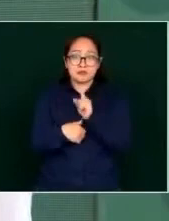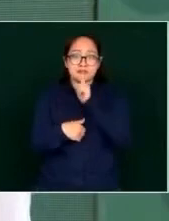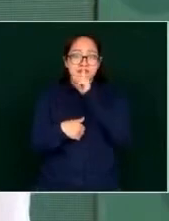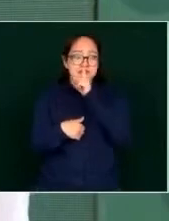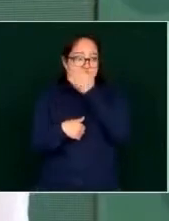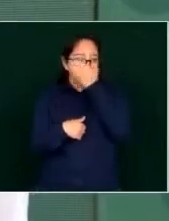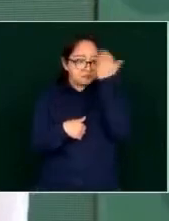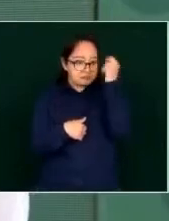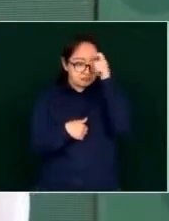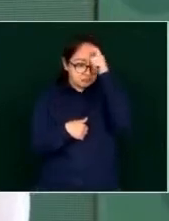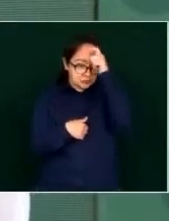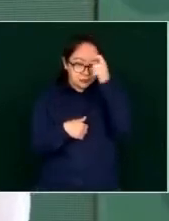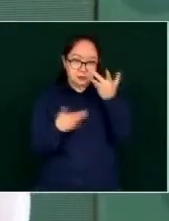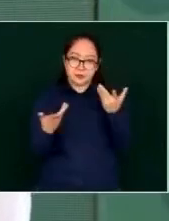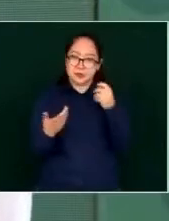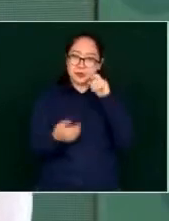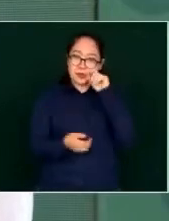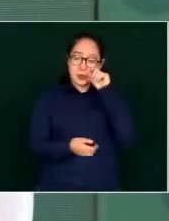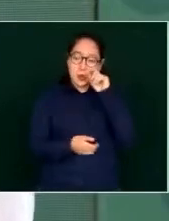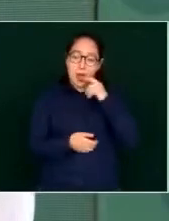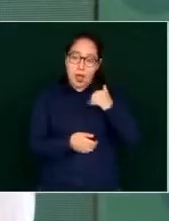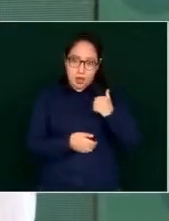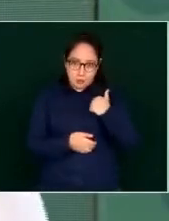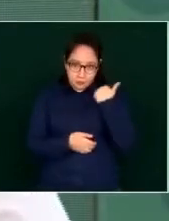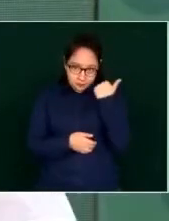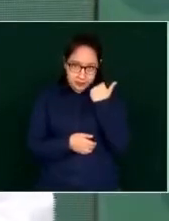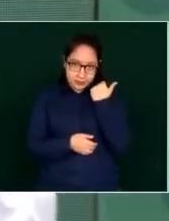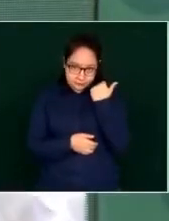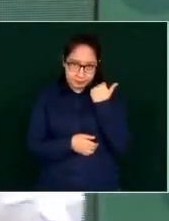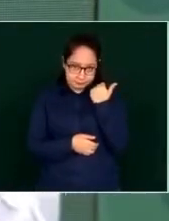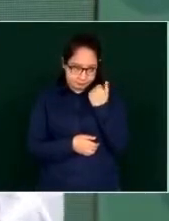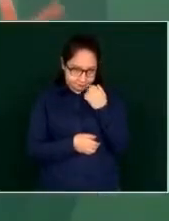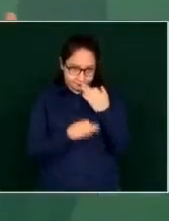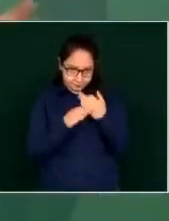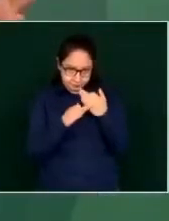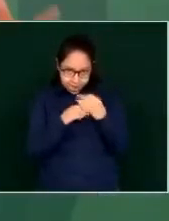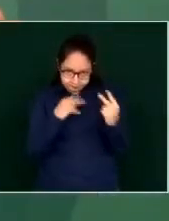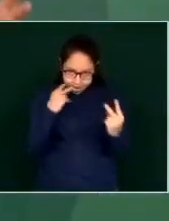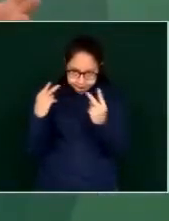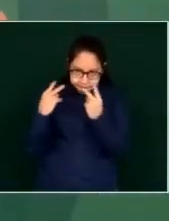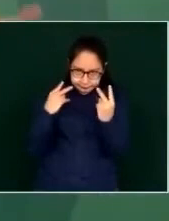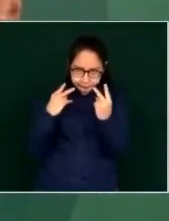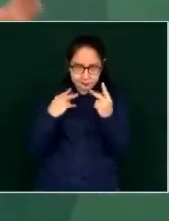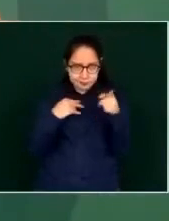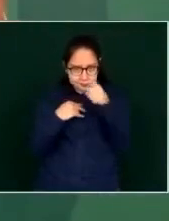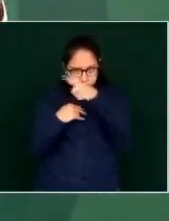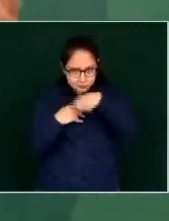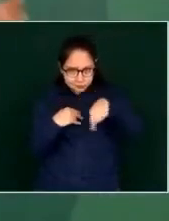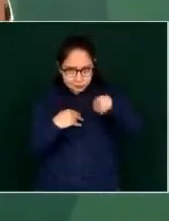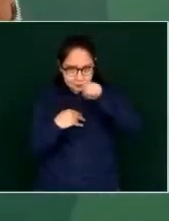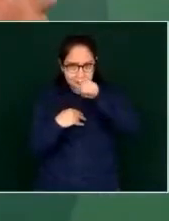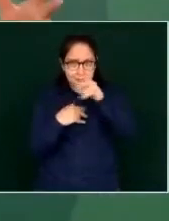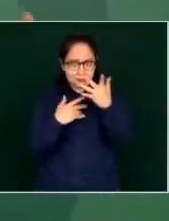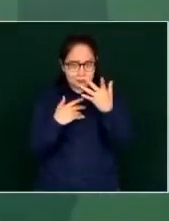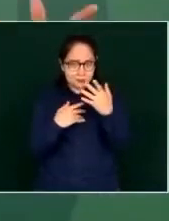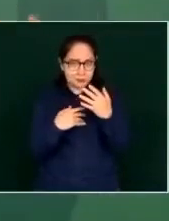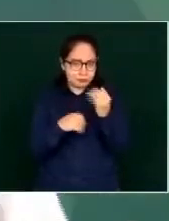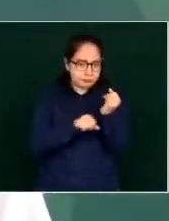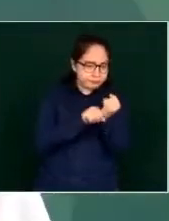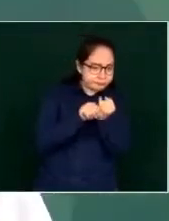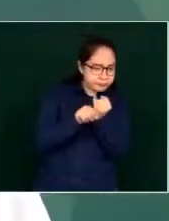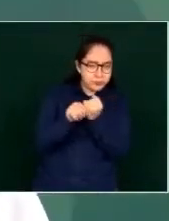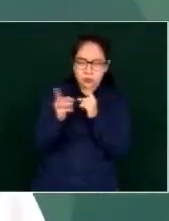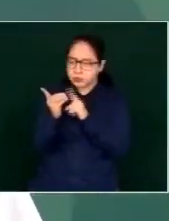el decretazo para poder hablar de la revocación de mandato. En su conferencia matutina realizada